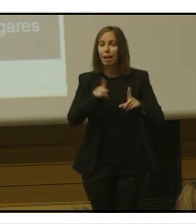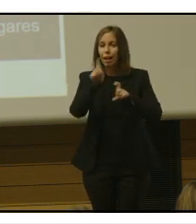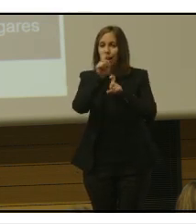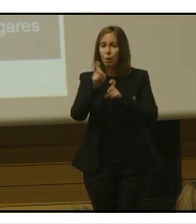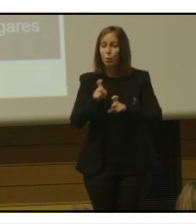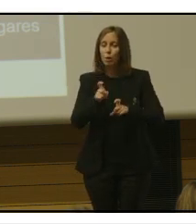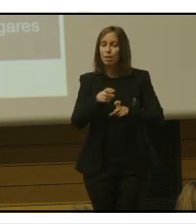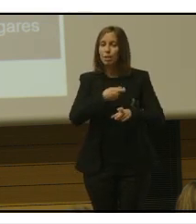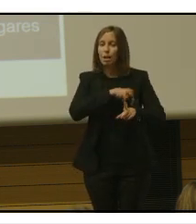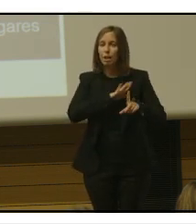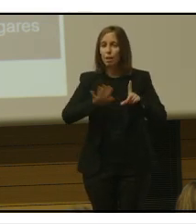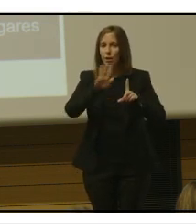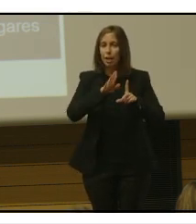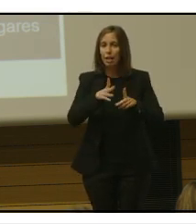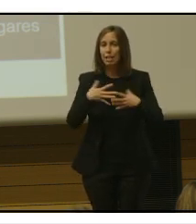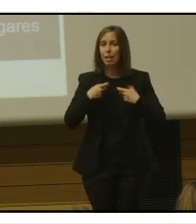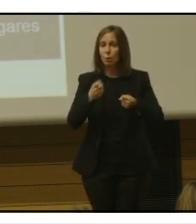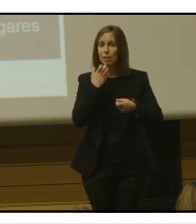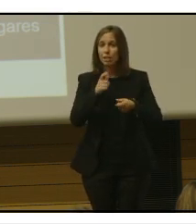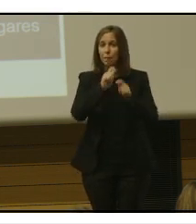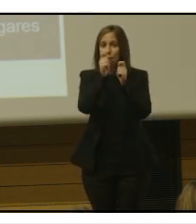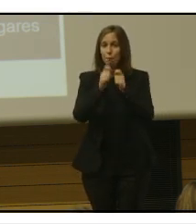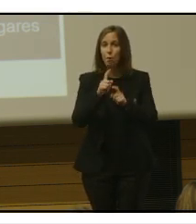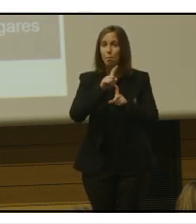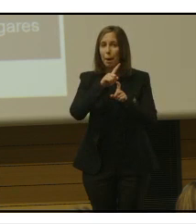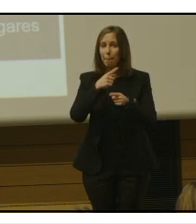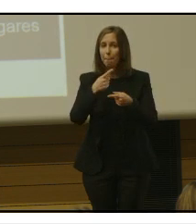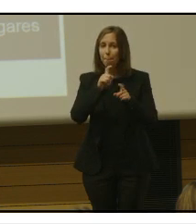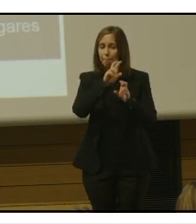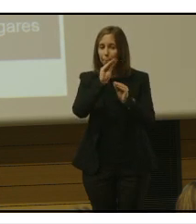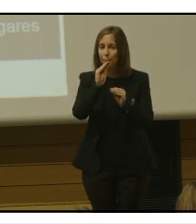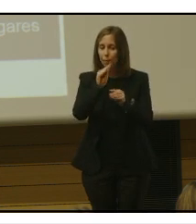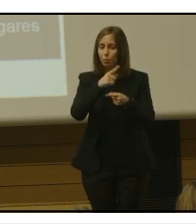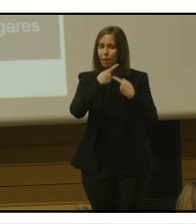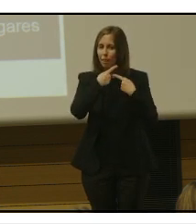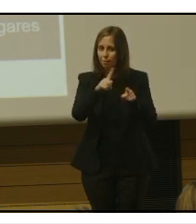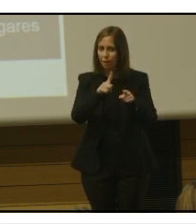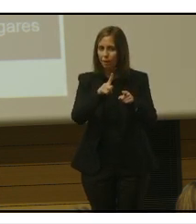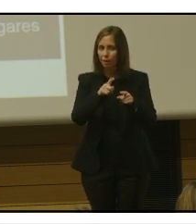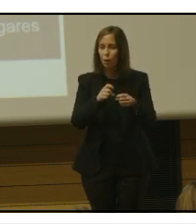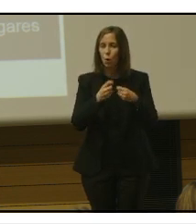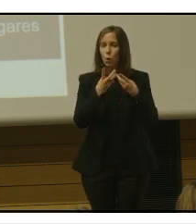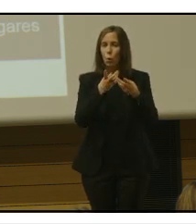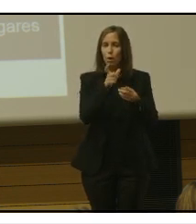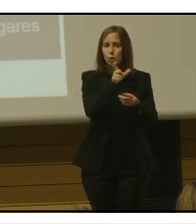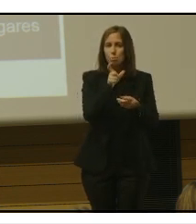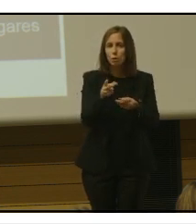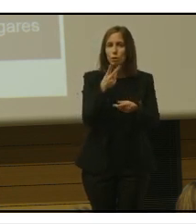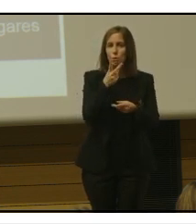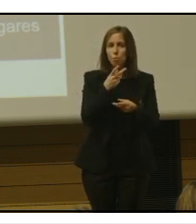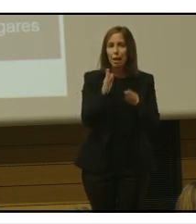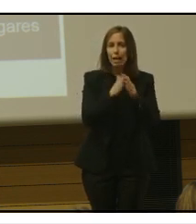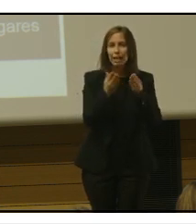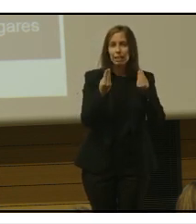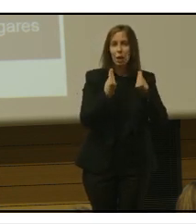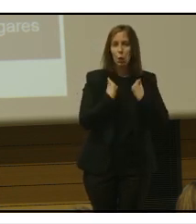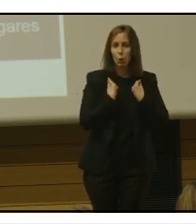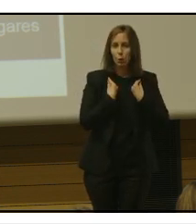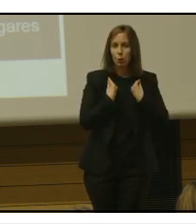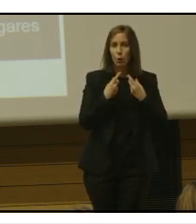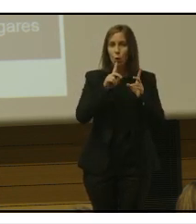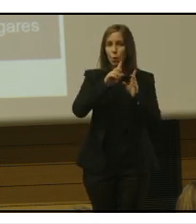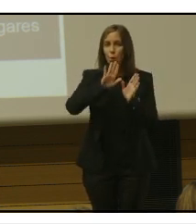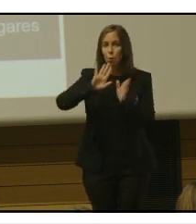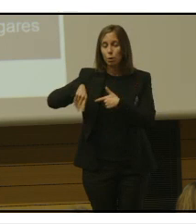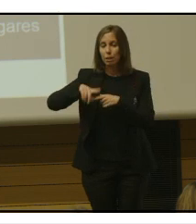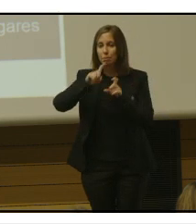de una forma muy importante la forma en la que nos preguntaban. Nos preguntaban con cuántos fumadores convivíamos en casa y en las últimas encuestas nos